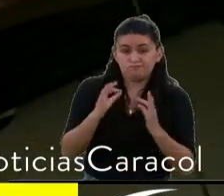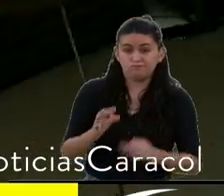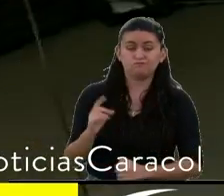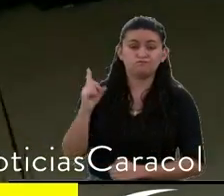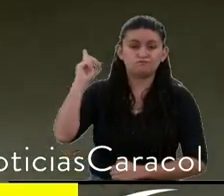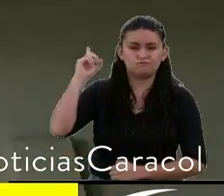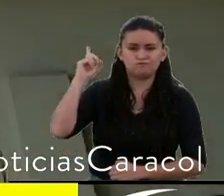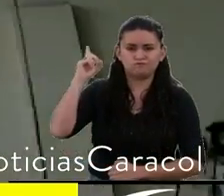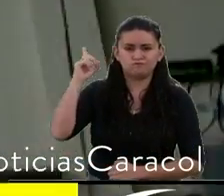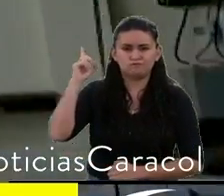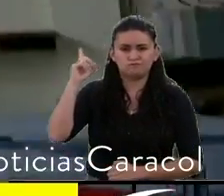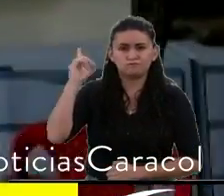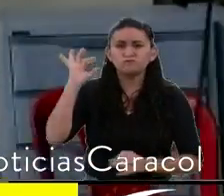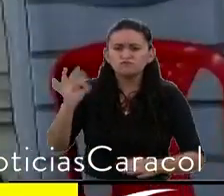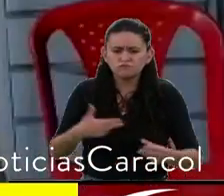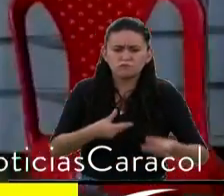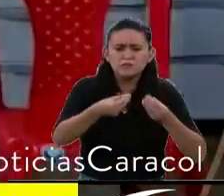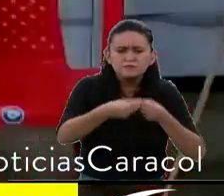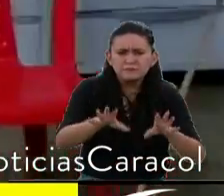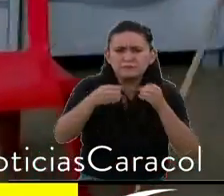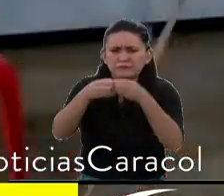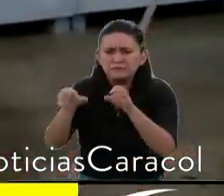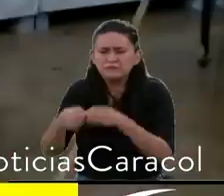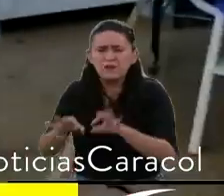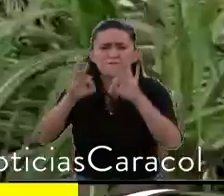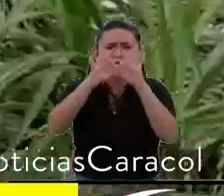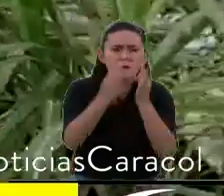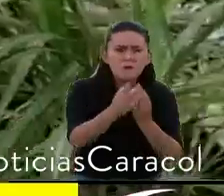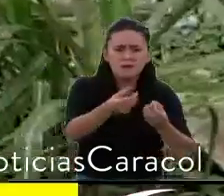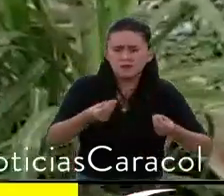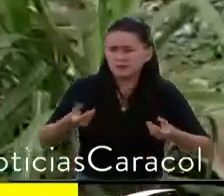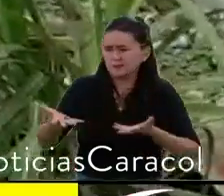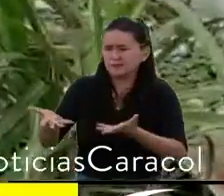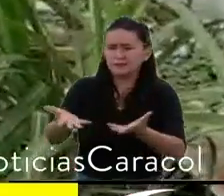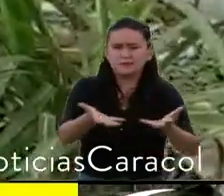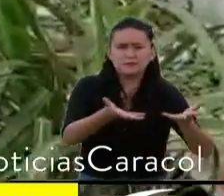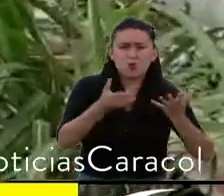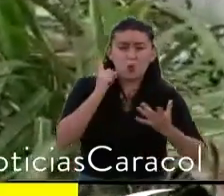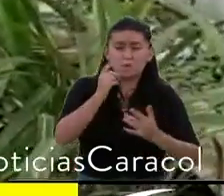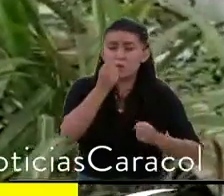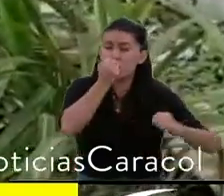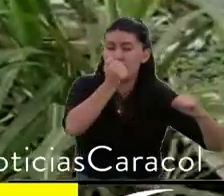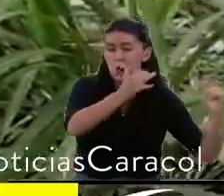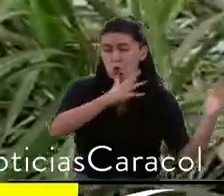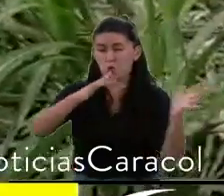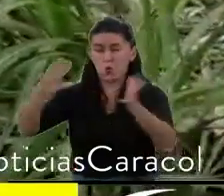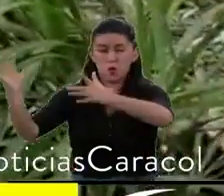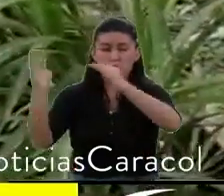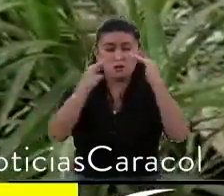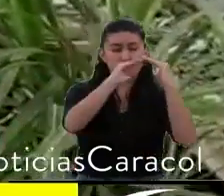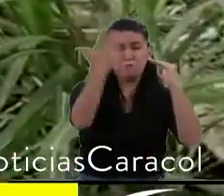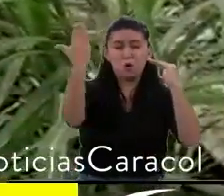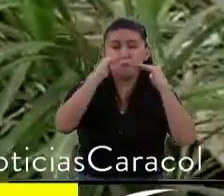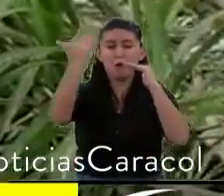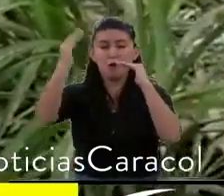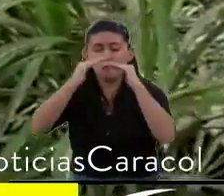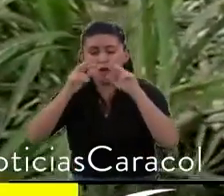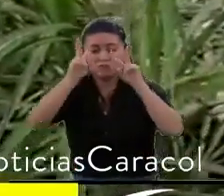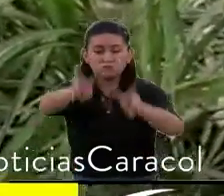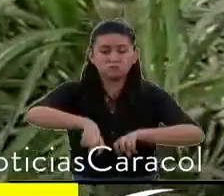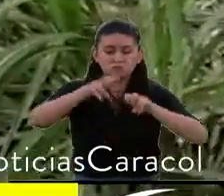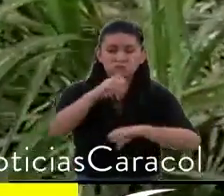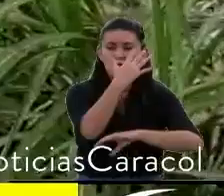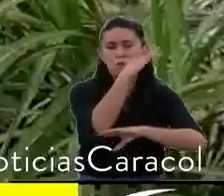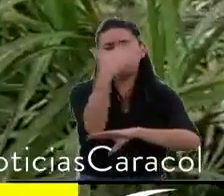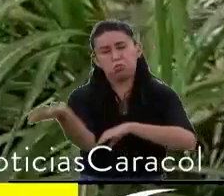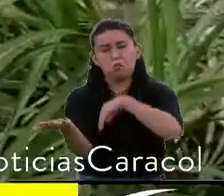estas pérdidas que tuvieron esas familias de esas viviendas, porque ese fuerte ventarrón arrasó con todos esos cultivos, los tumbó. En este momento no